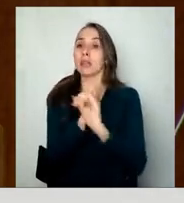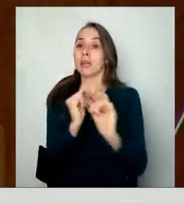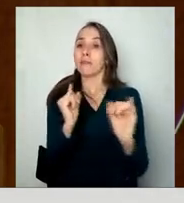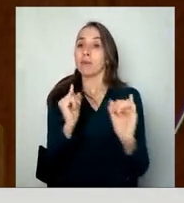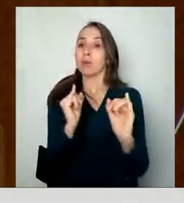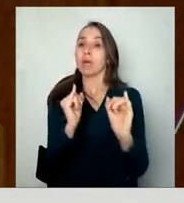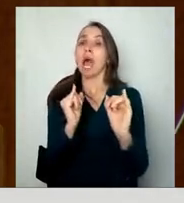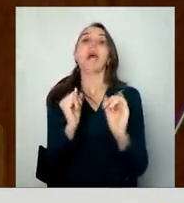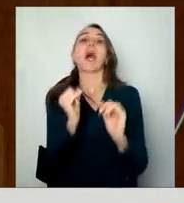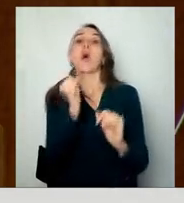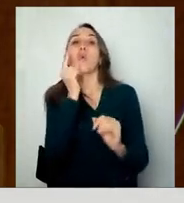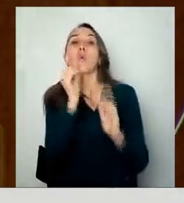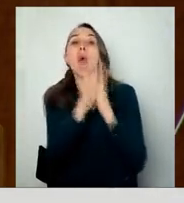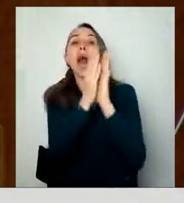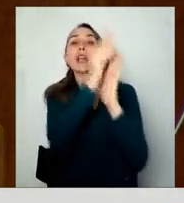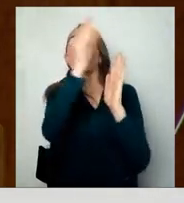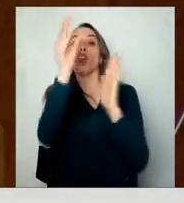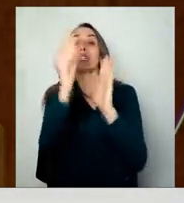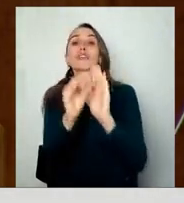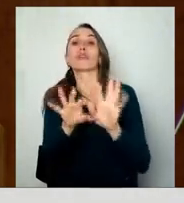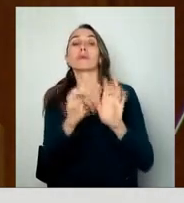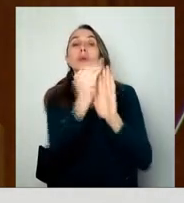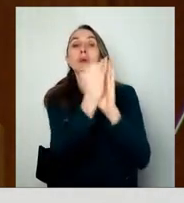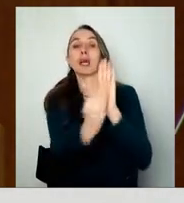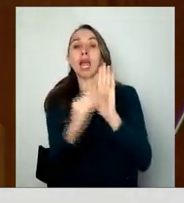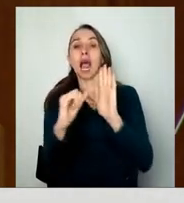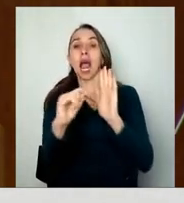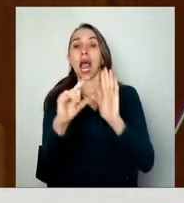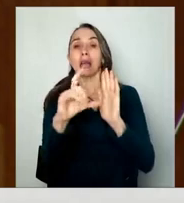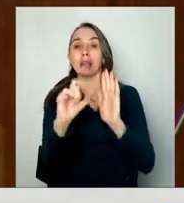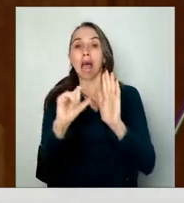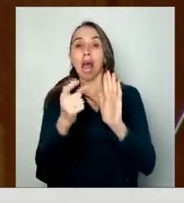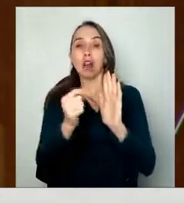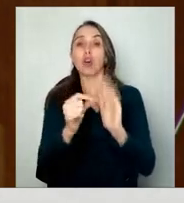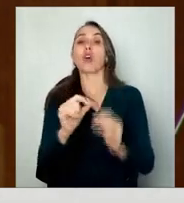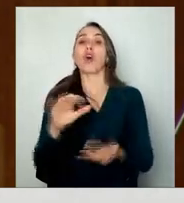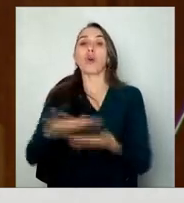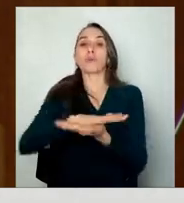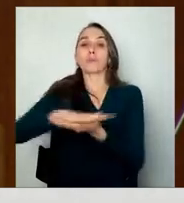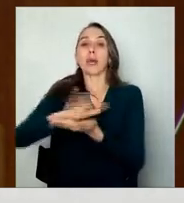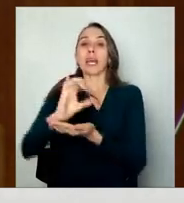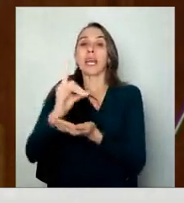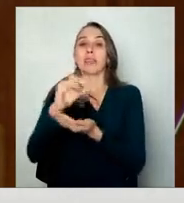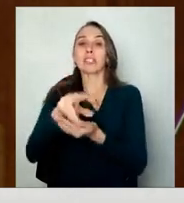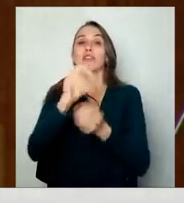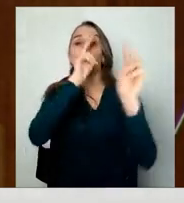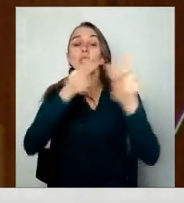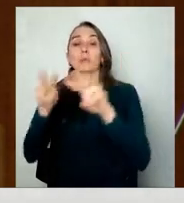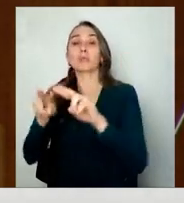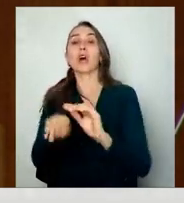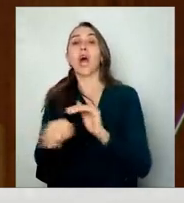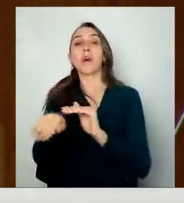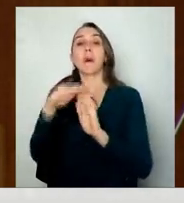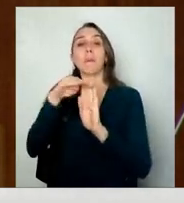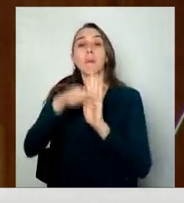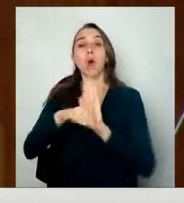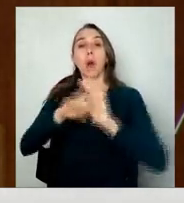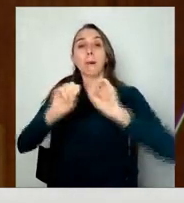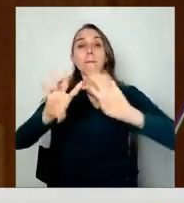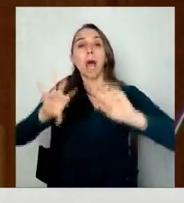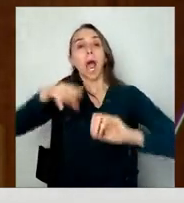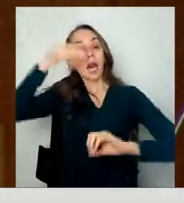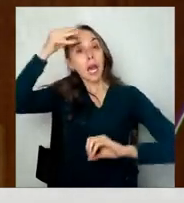por medio de catálogos ediciones y exposiciones apoyar programas de capacitación para Los